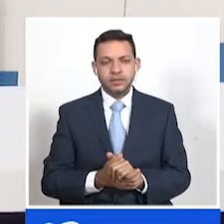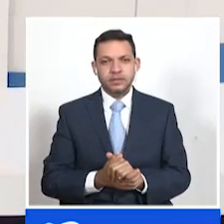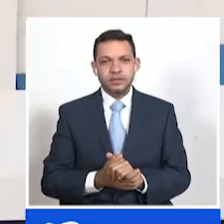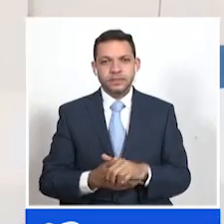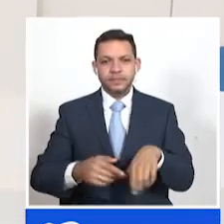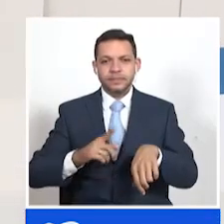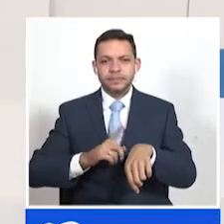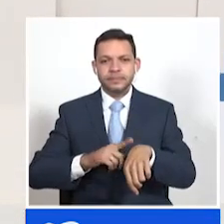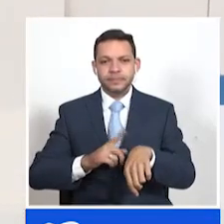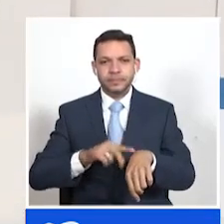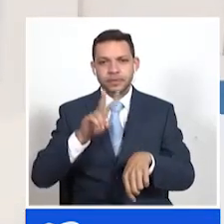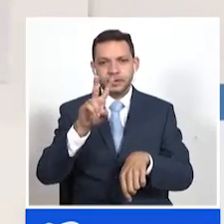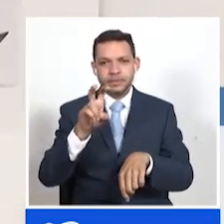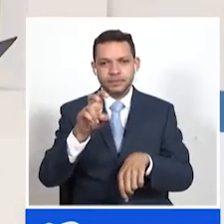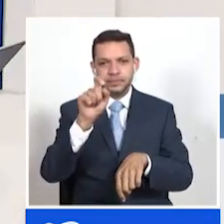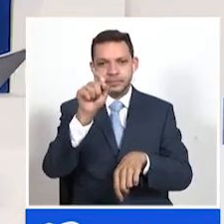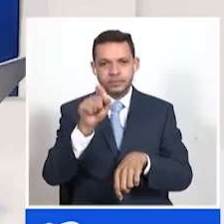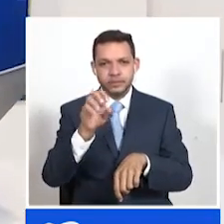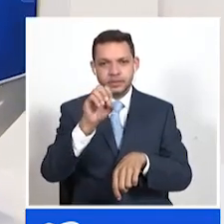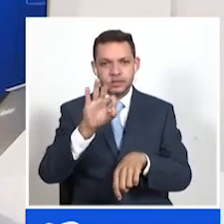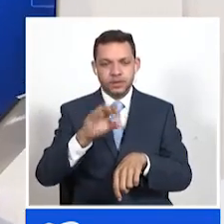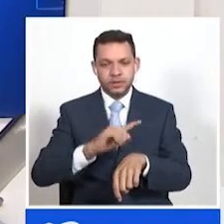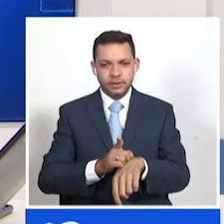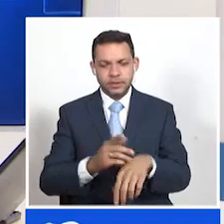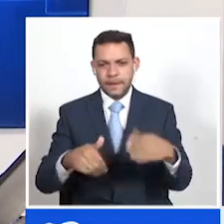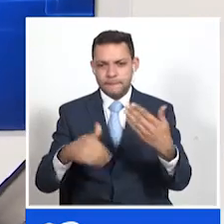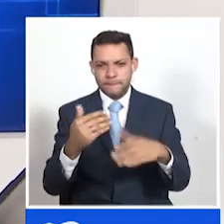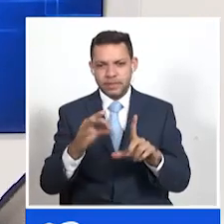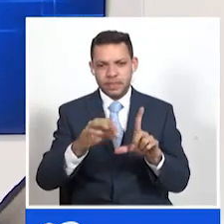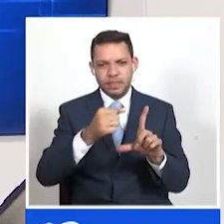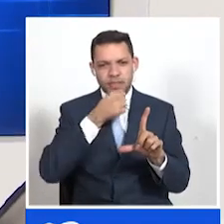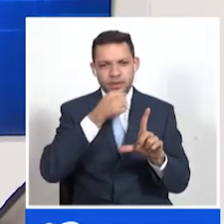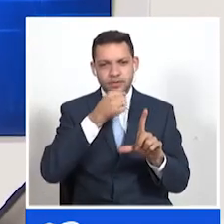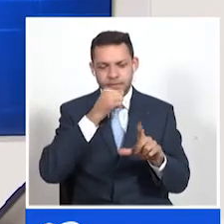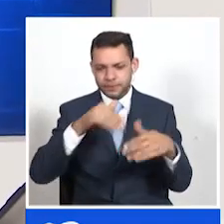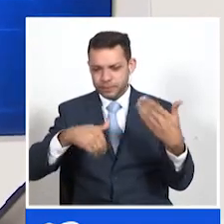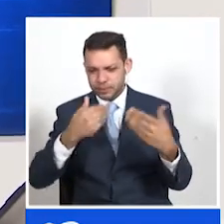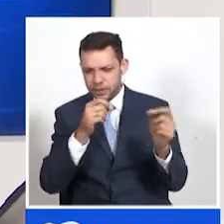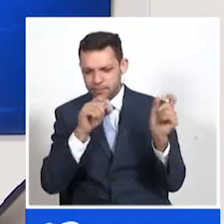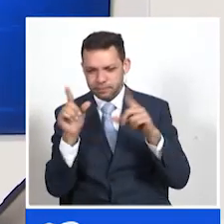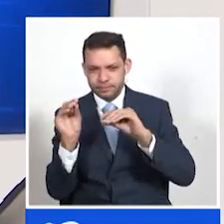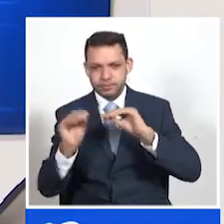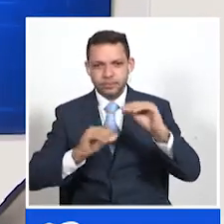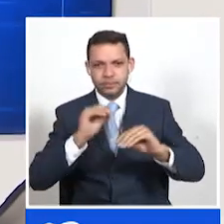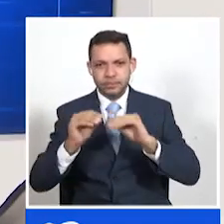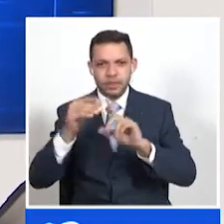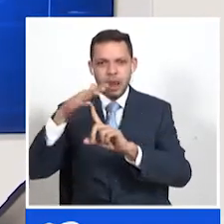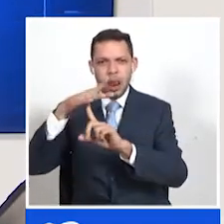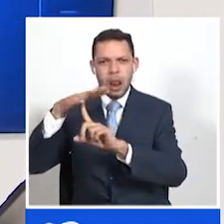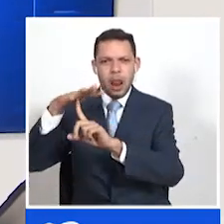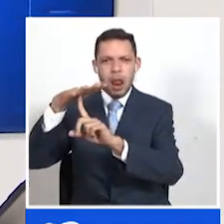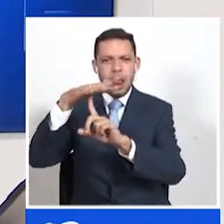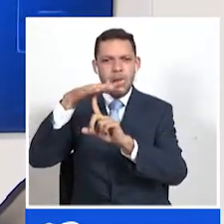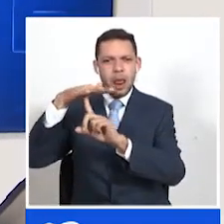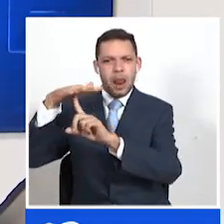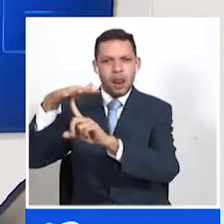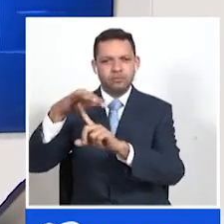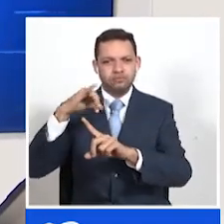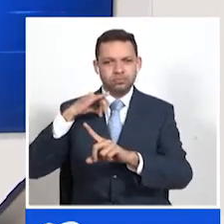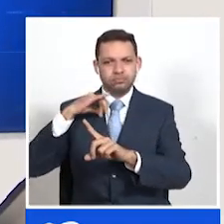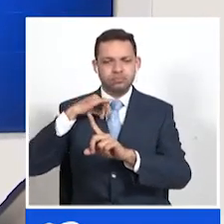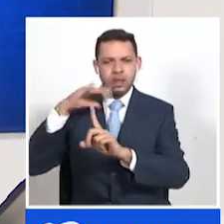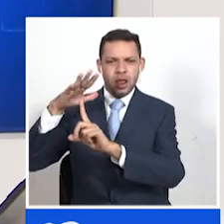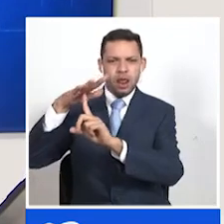Son las 7 de la noche, 3 minutos, comienza la edición central de Telecafé Noticias. Les contamos que gracias a un helicóptero que ha colocado la Fuerza Aérea Colombiana ha